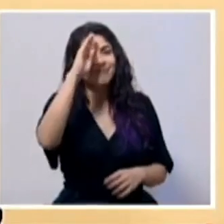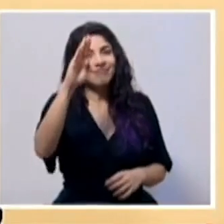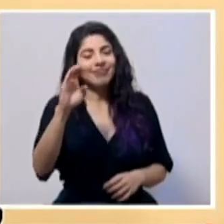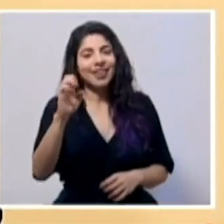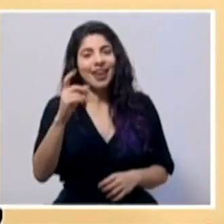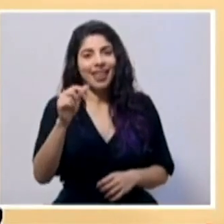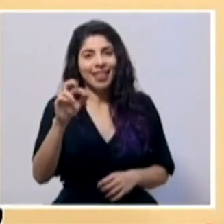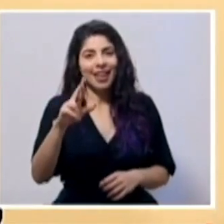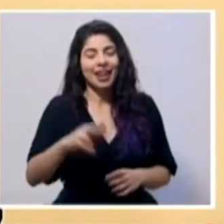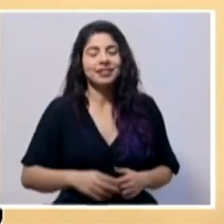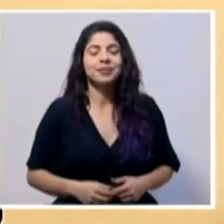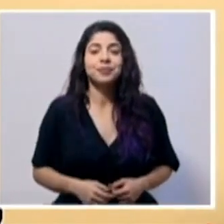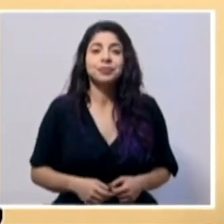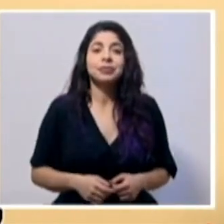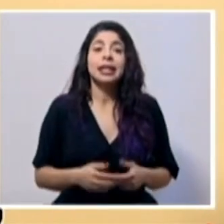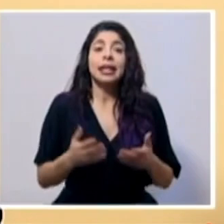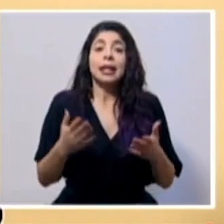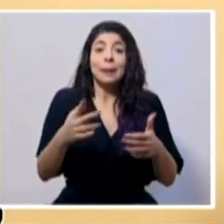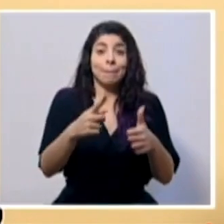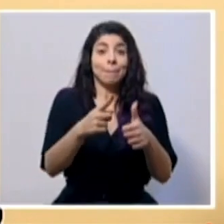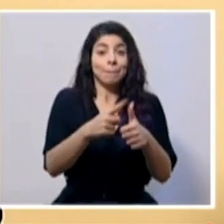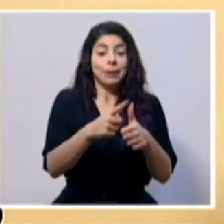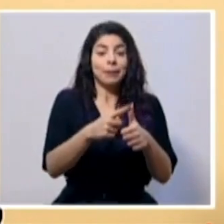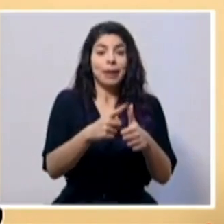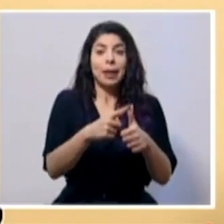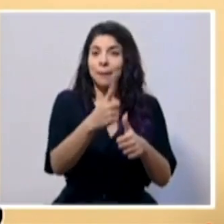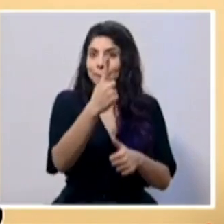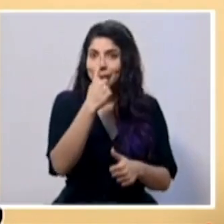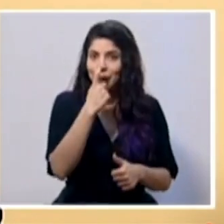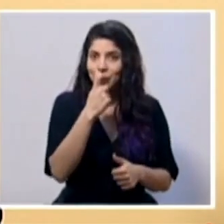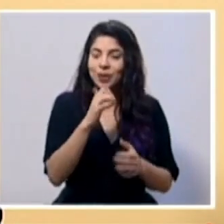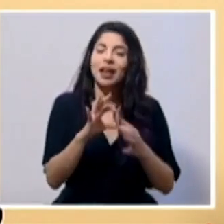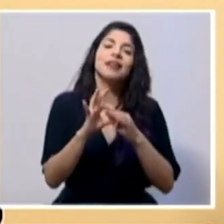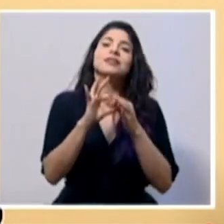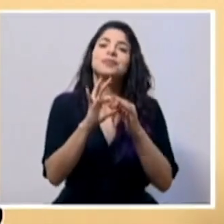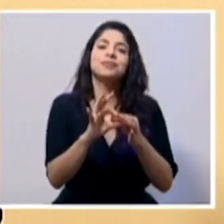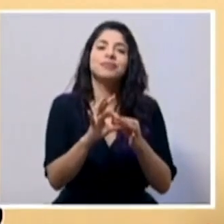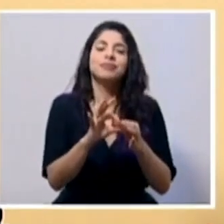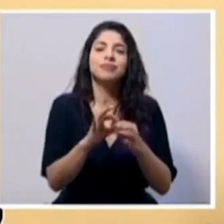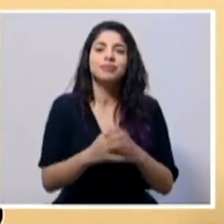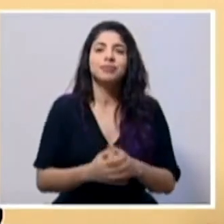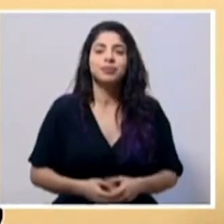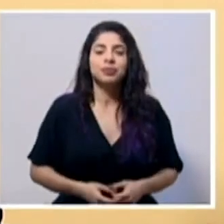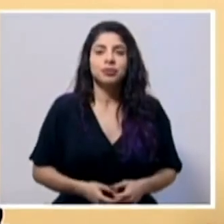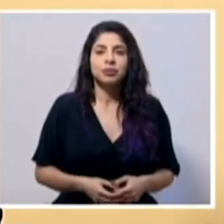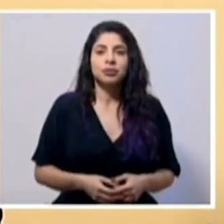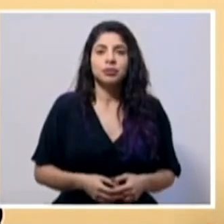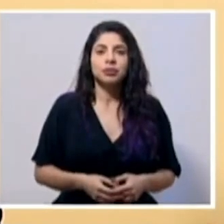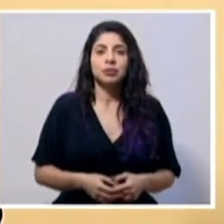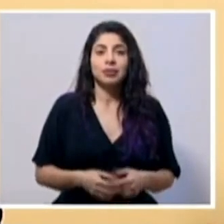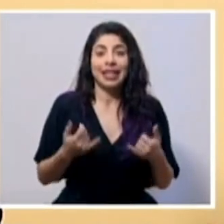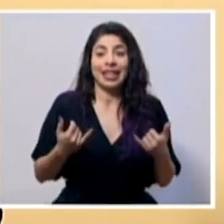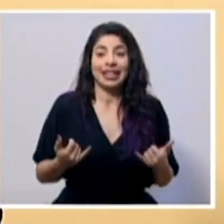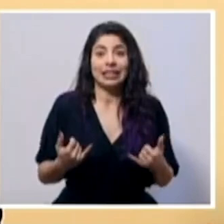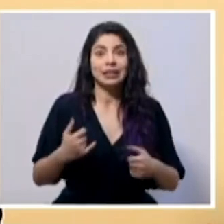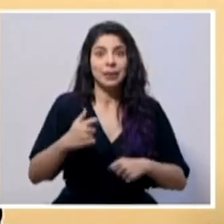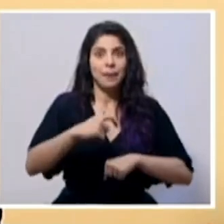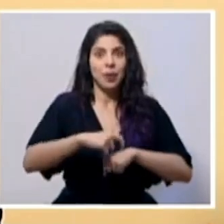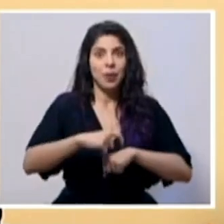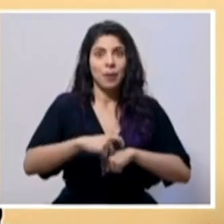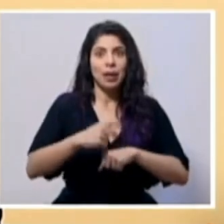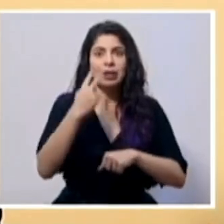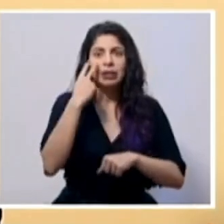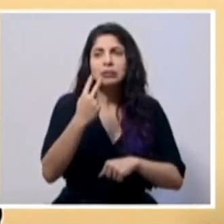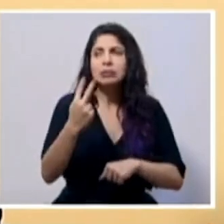Edgar. La primera pregunta con respecto a estas alturas, ¿cómo